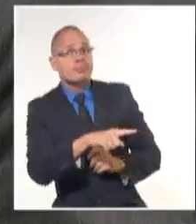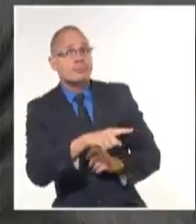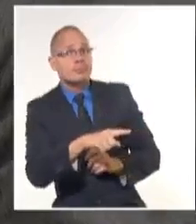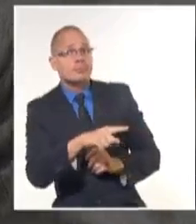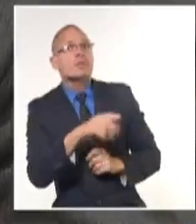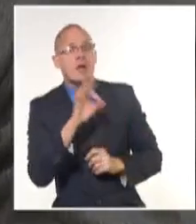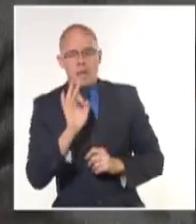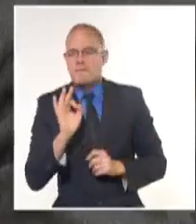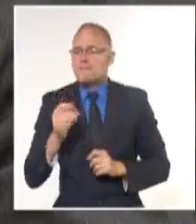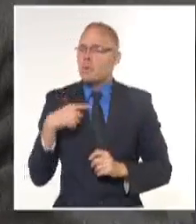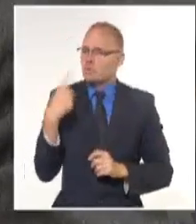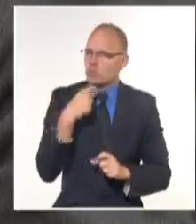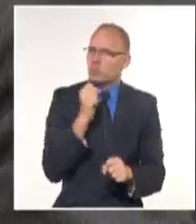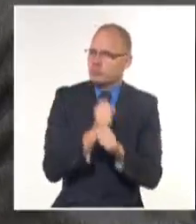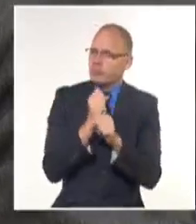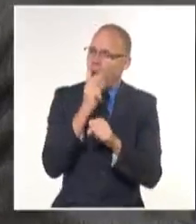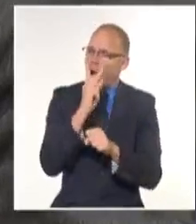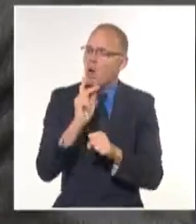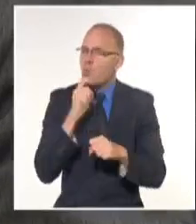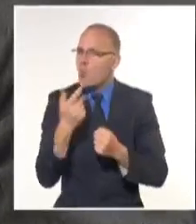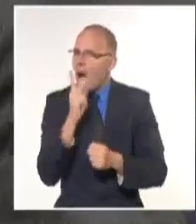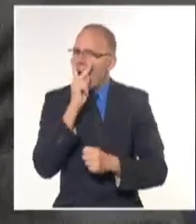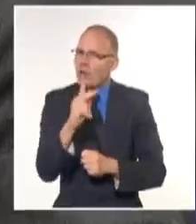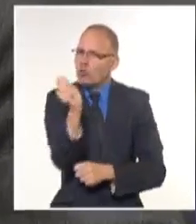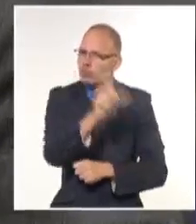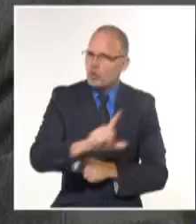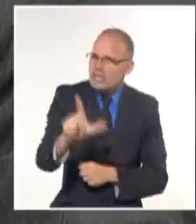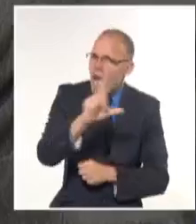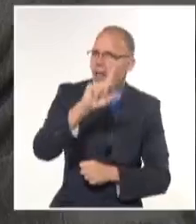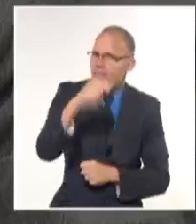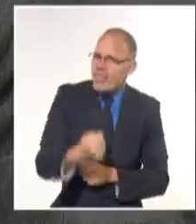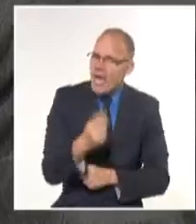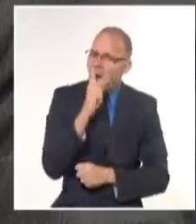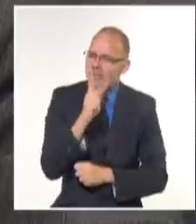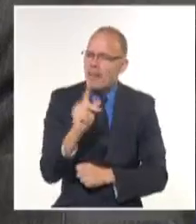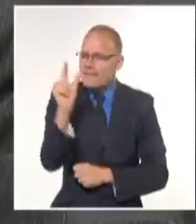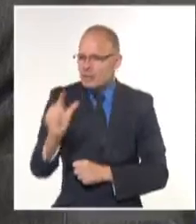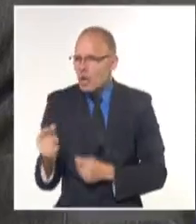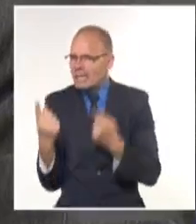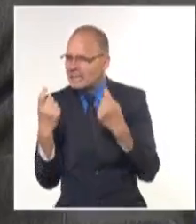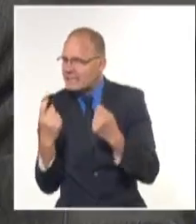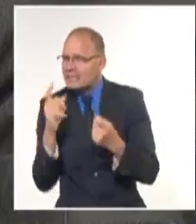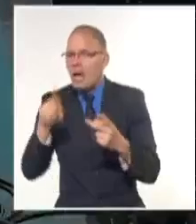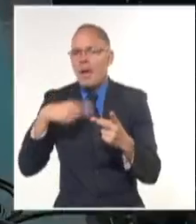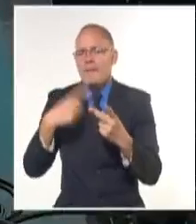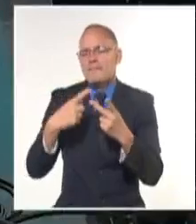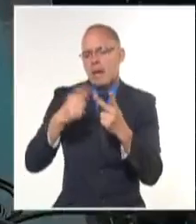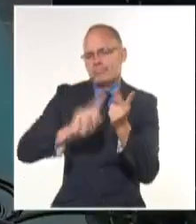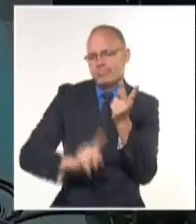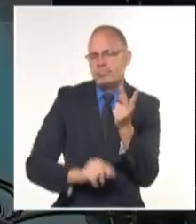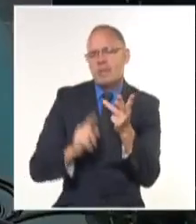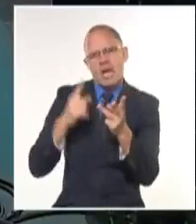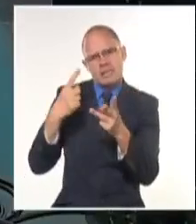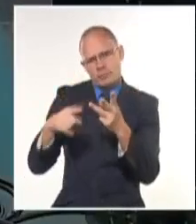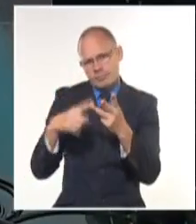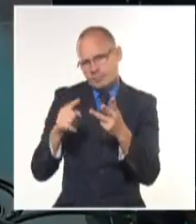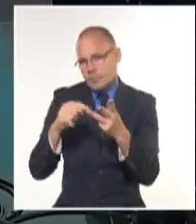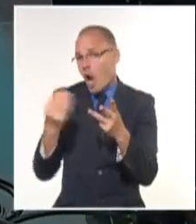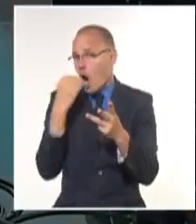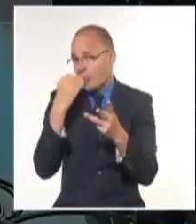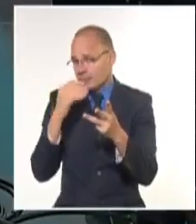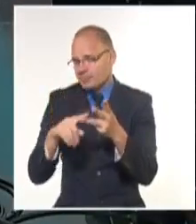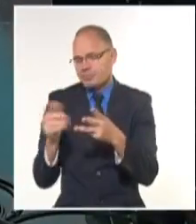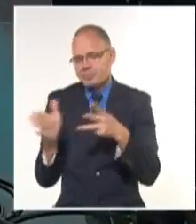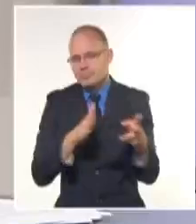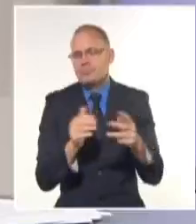con políticas sociales, producción de alimentos y sistema energético nacional. Coronel, usted me dejó tareas a mí en julio cuando vino, me dijo, nosotros